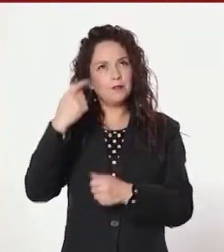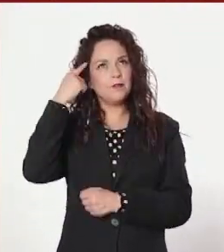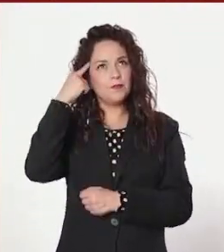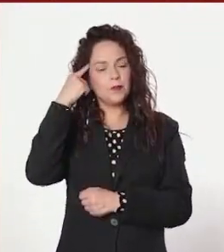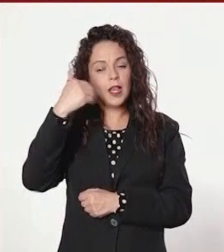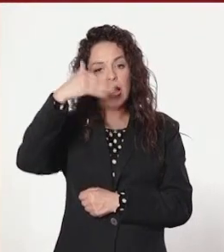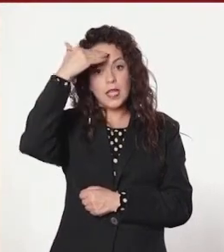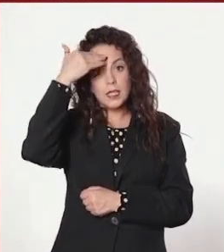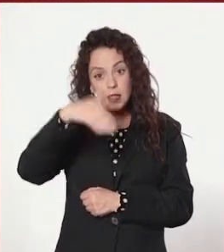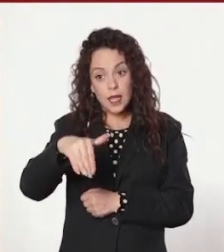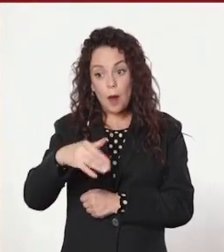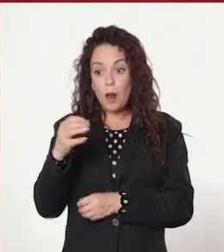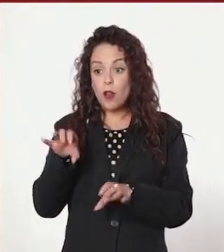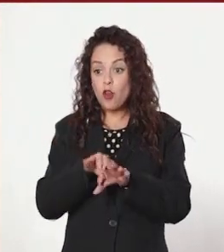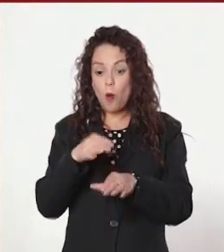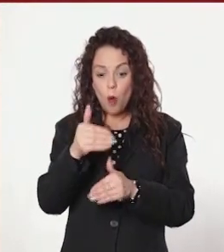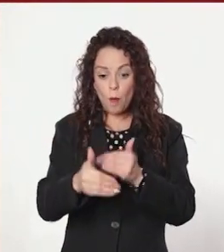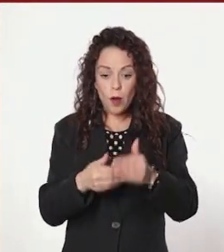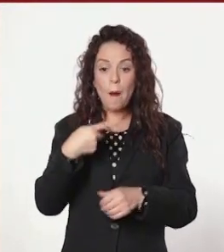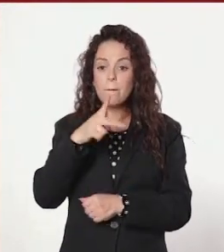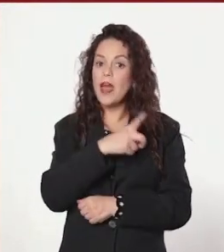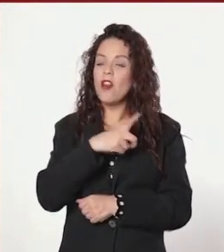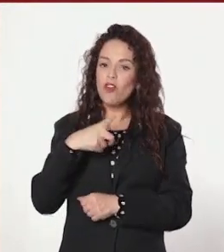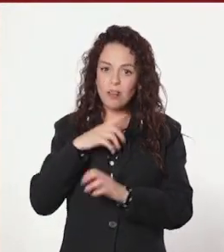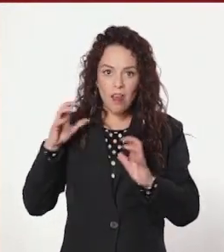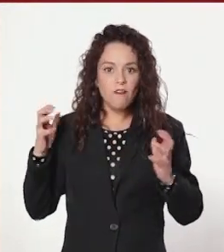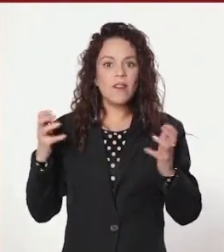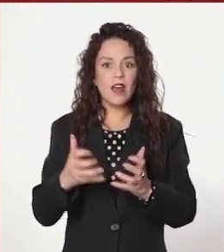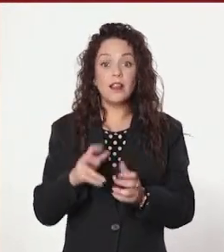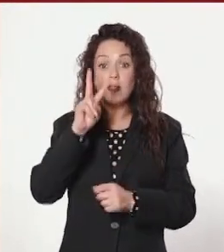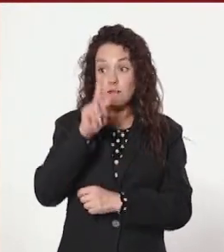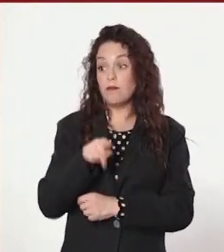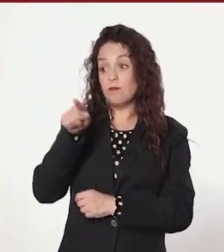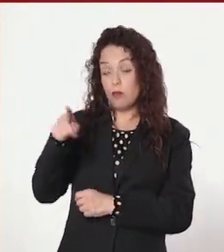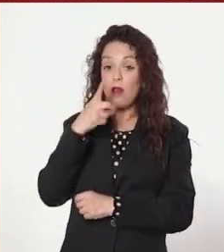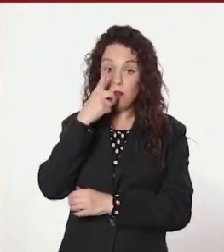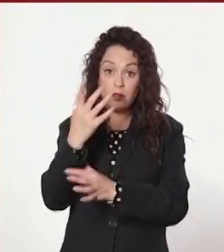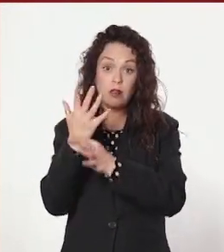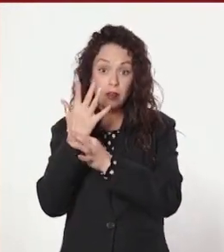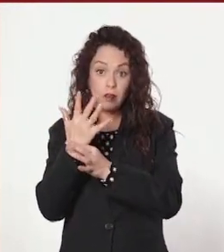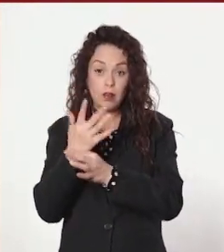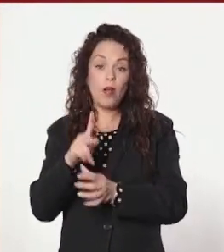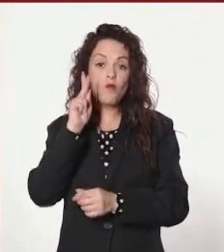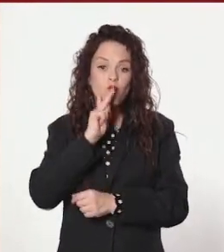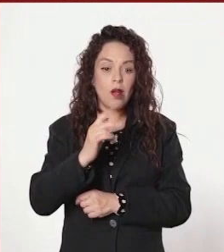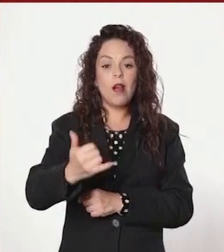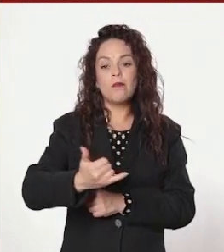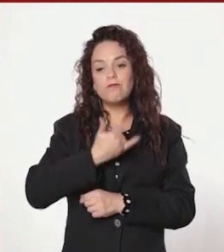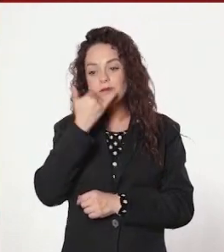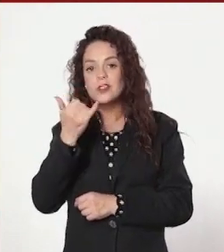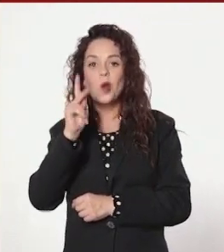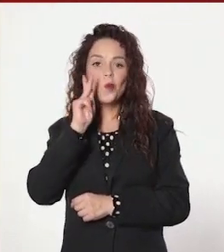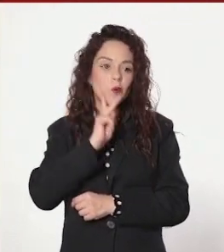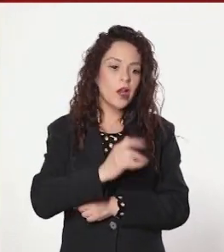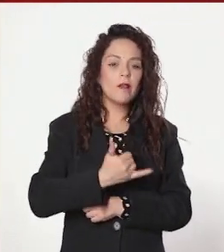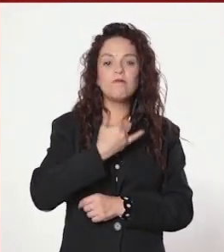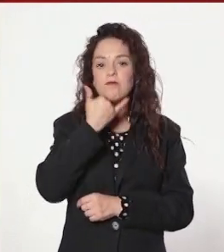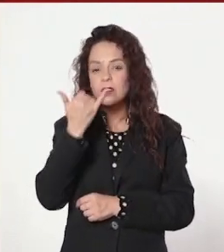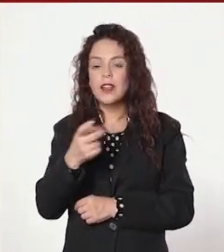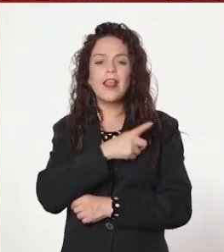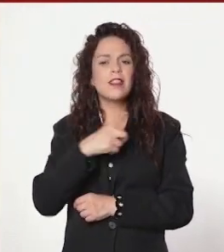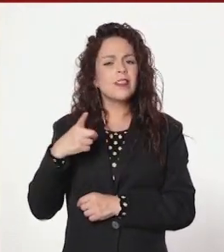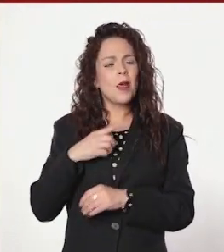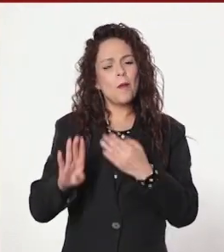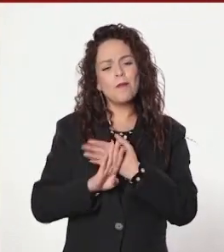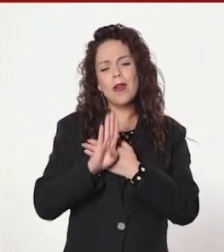pero animarnos a hacernos. Bien lo dijiste, estamos empezando a gatear y ¿qué pasa? Prueba y error, prueba y error, prueba y error. Y yo creo que no tenerle miedo